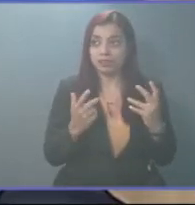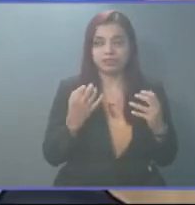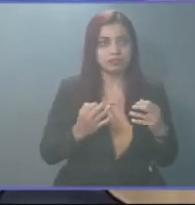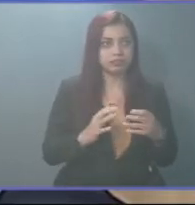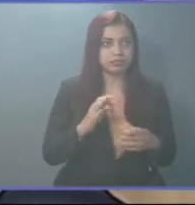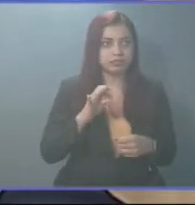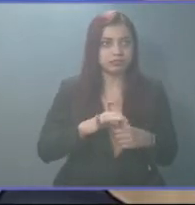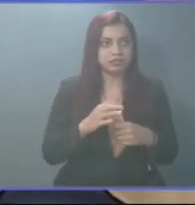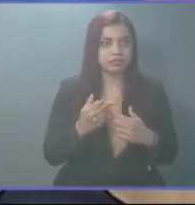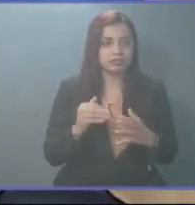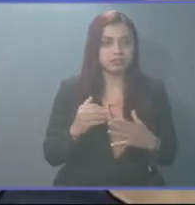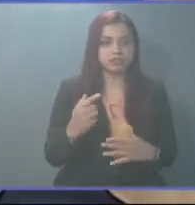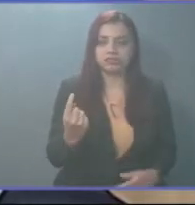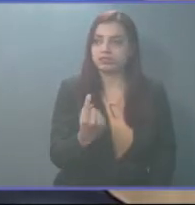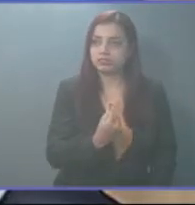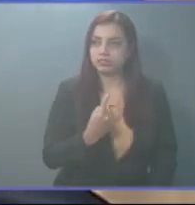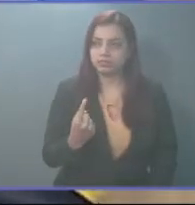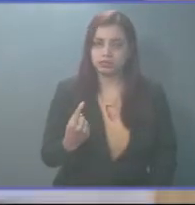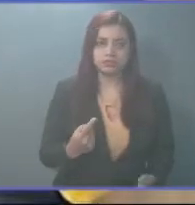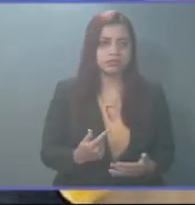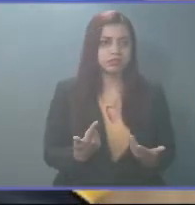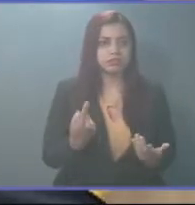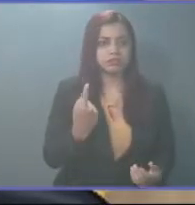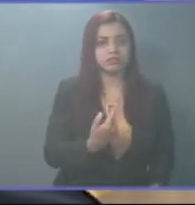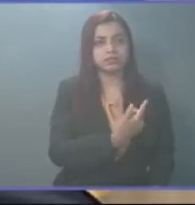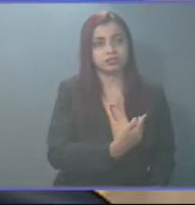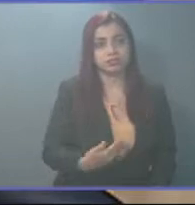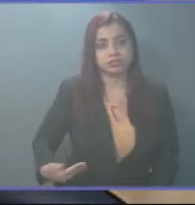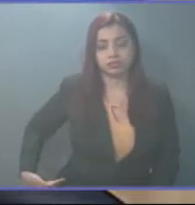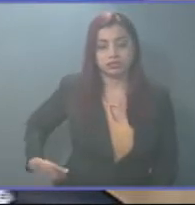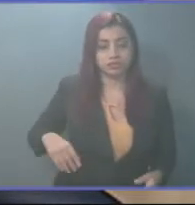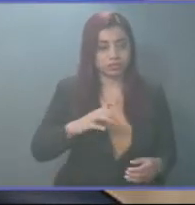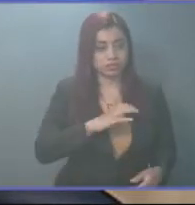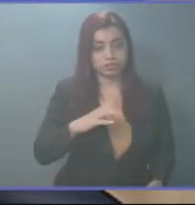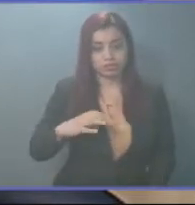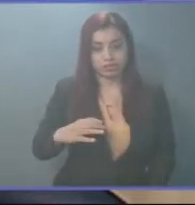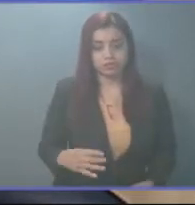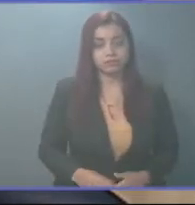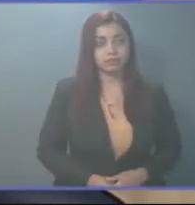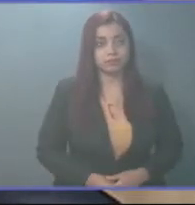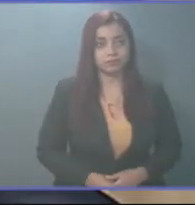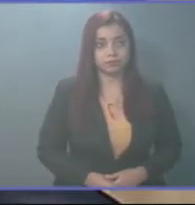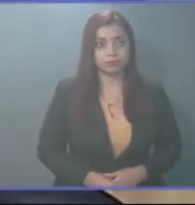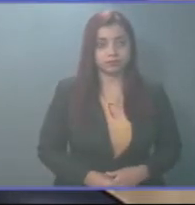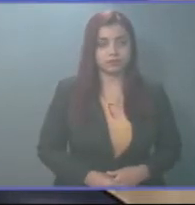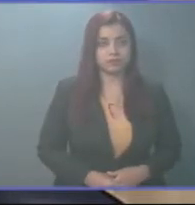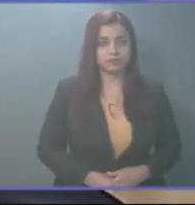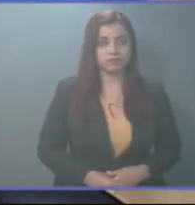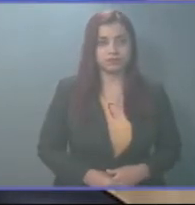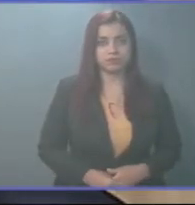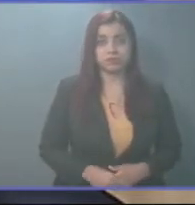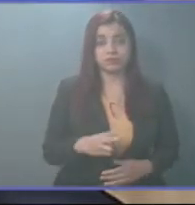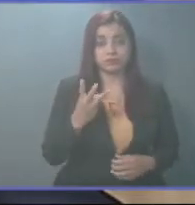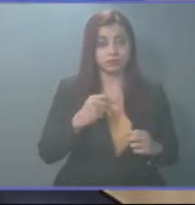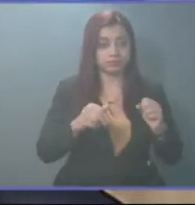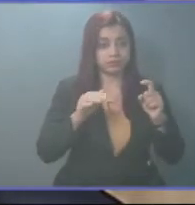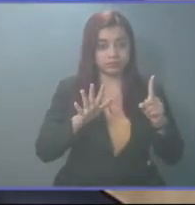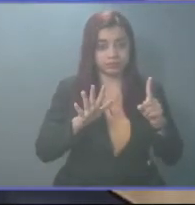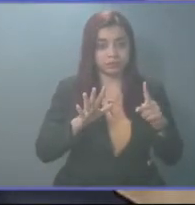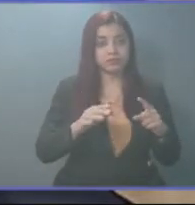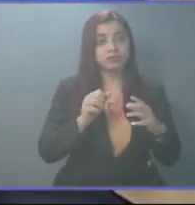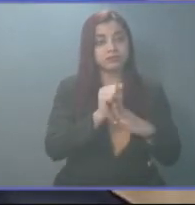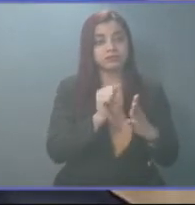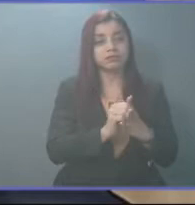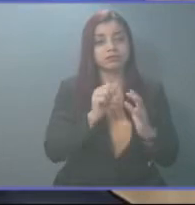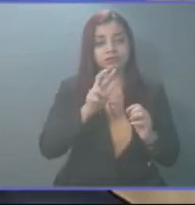voto calificado la persona que ejerza la presidencia del Consejo. 6.